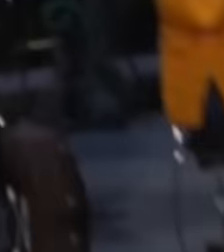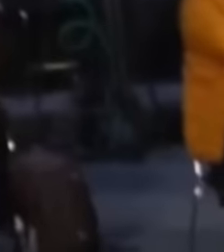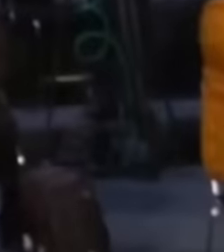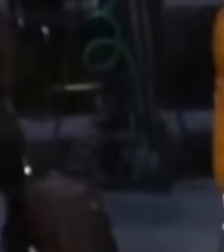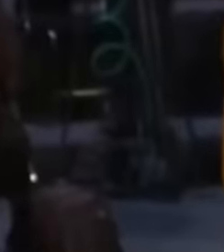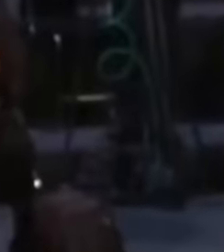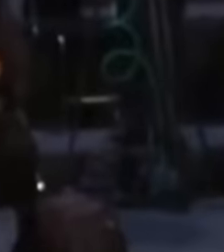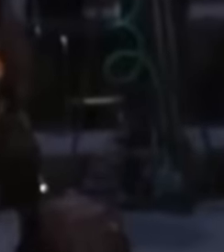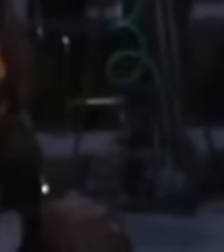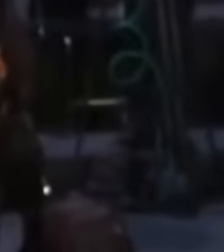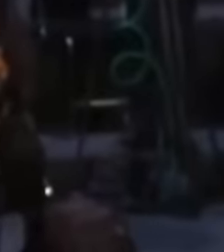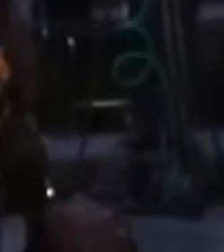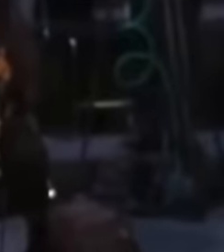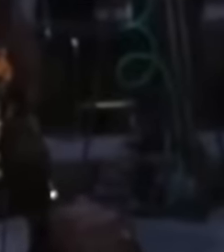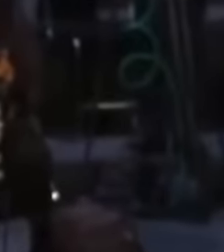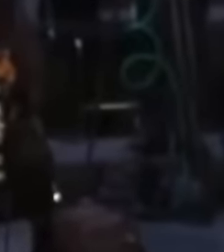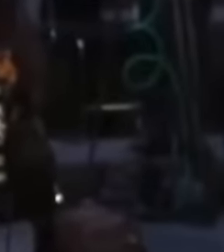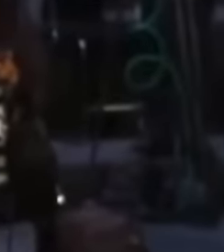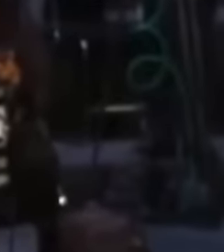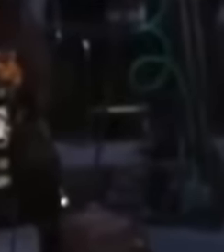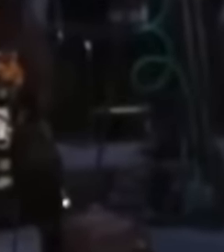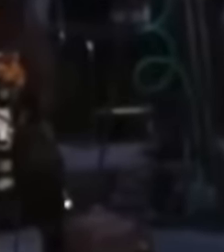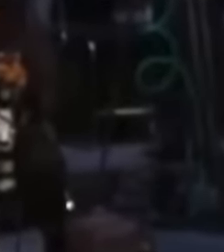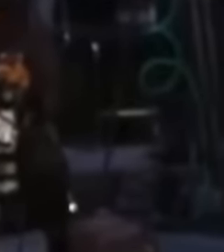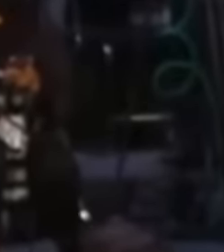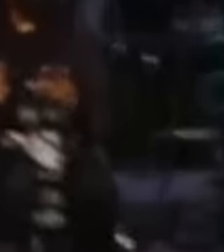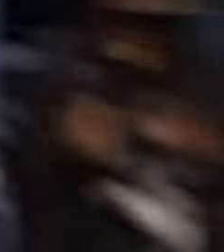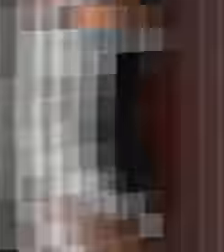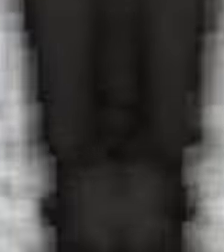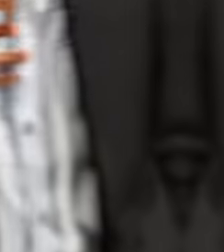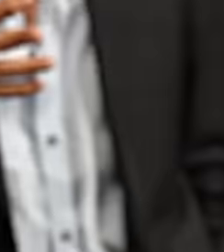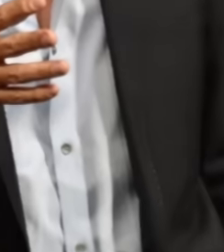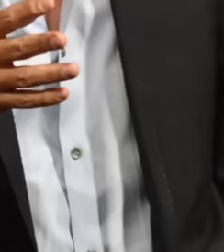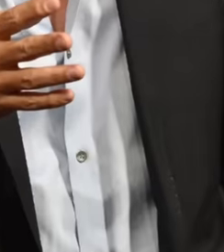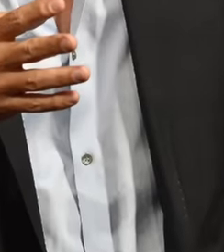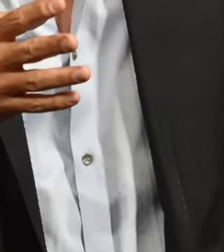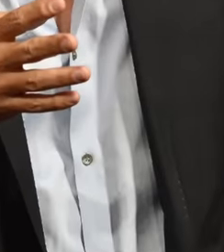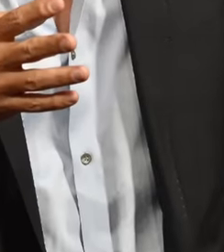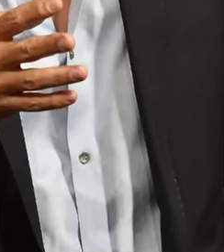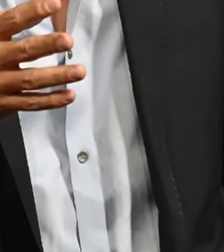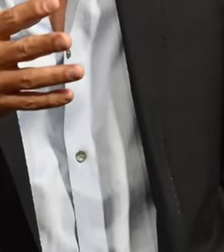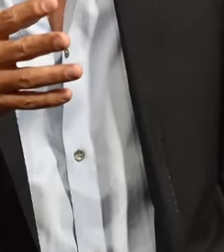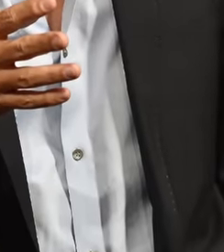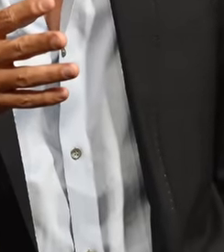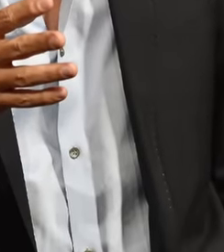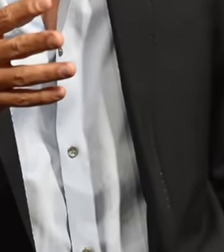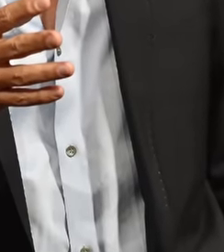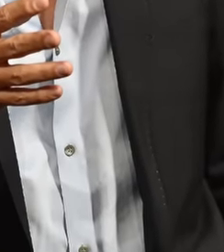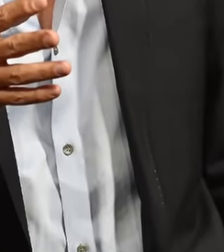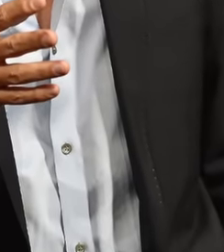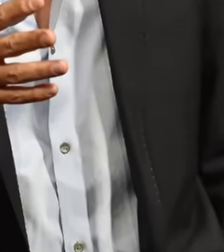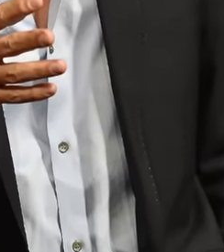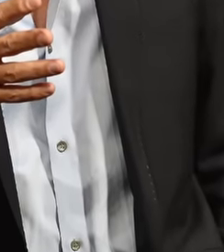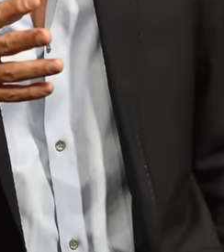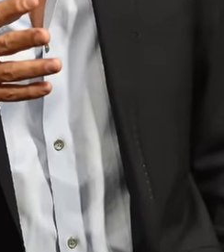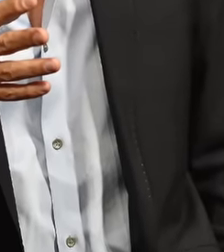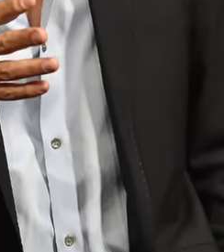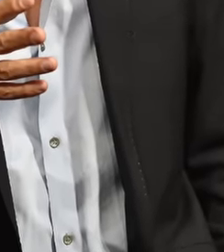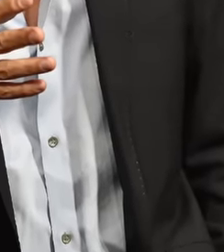sentarlo en el banquillo de los acusados y otros que lo cuestionan con el fin de dañar su